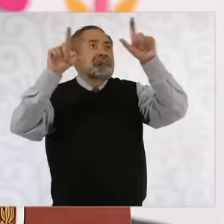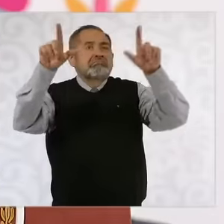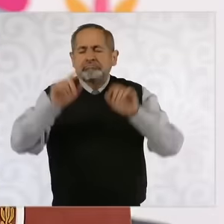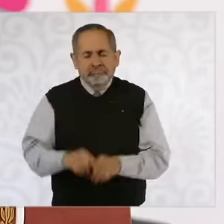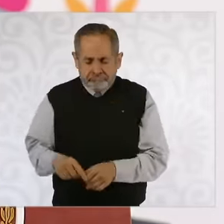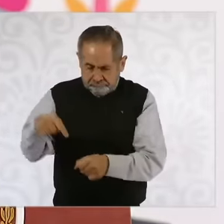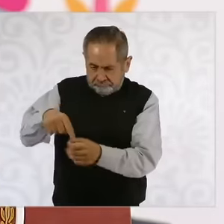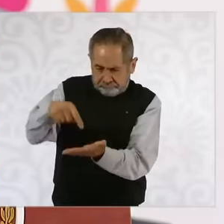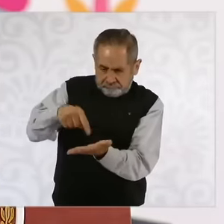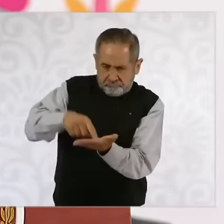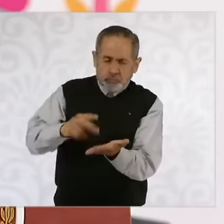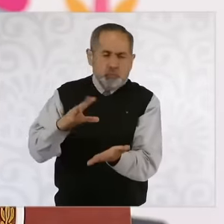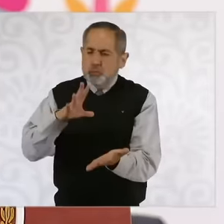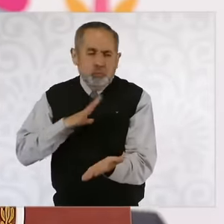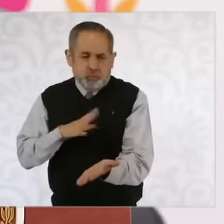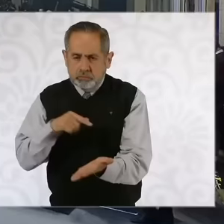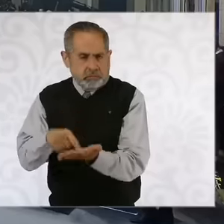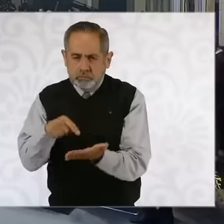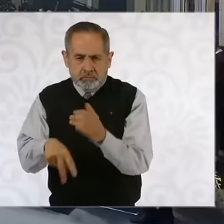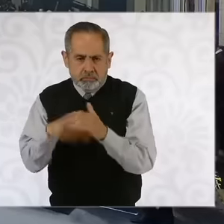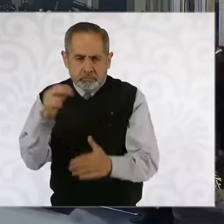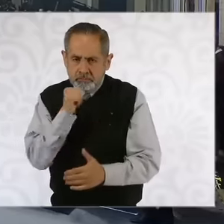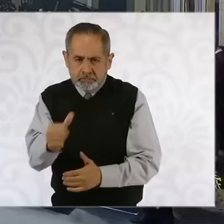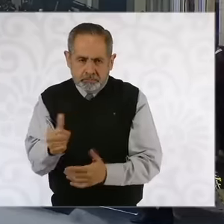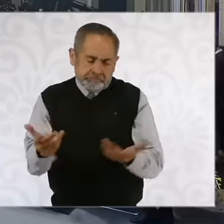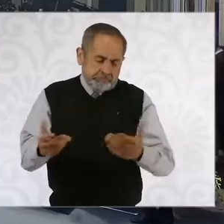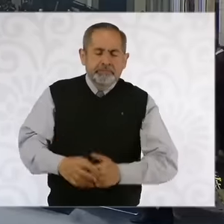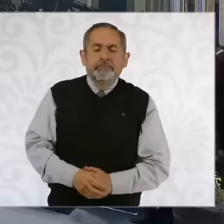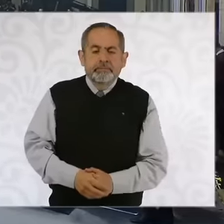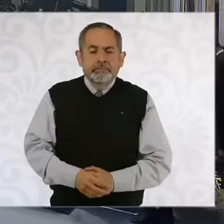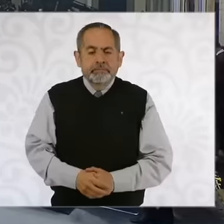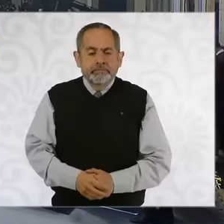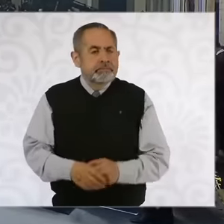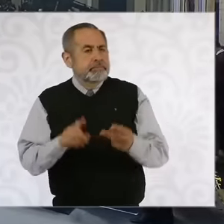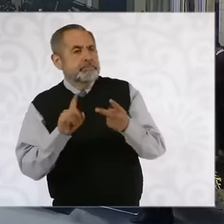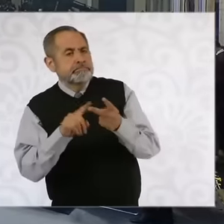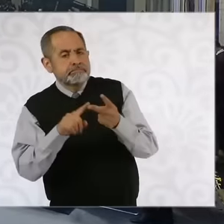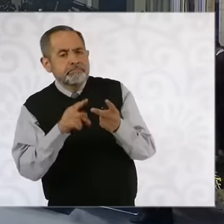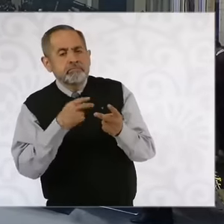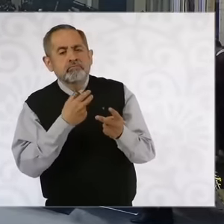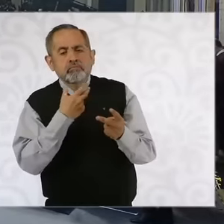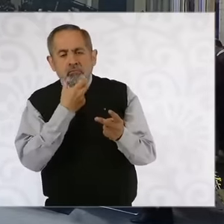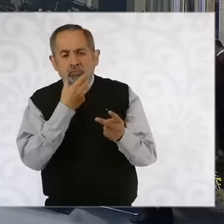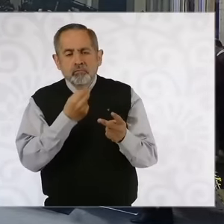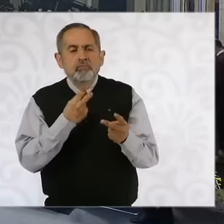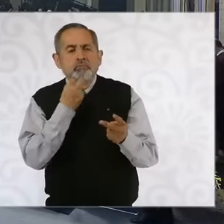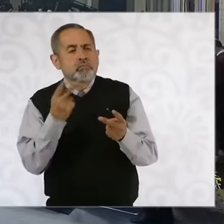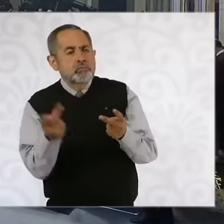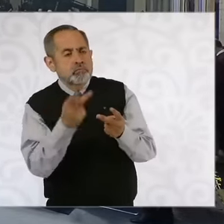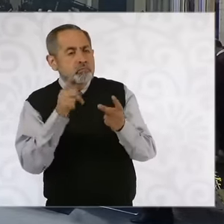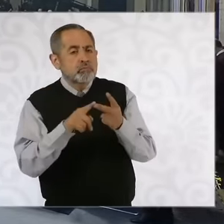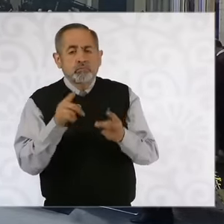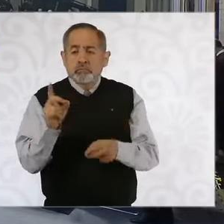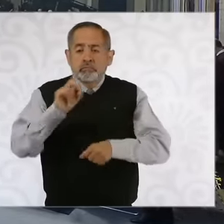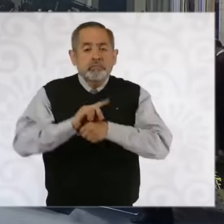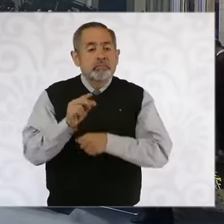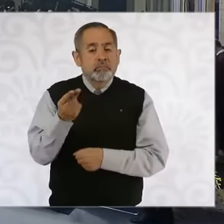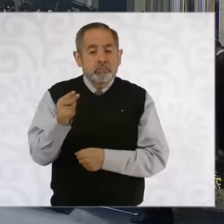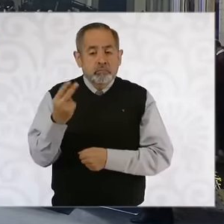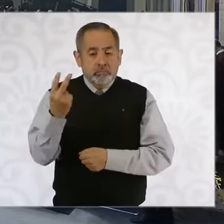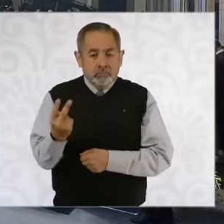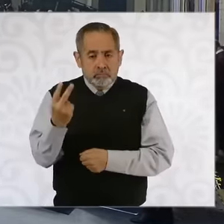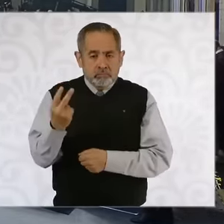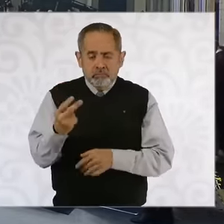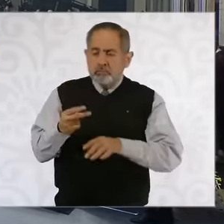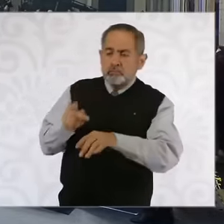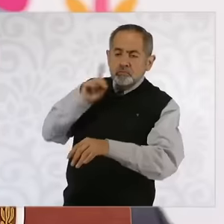pantallas. Claro. En otro tema, doctora, el 2 de noviembre, elementos de la Guardia Nacional... Que